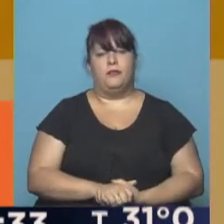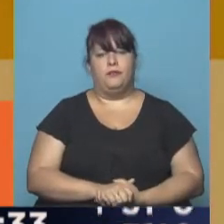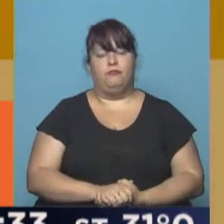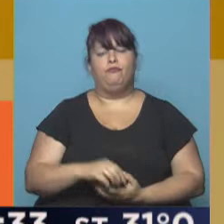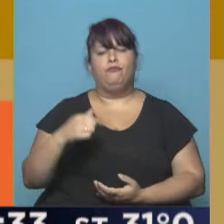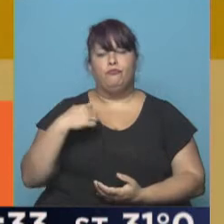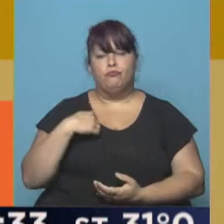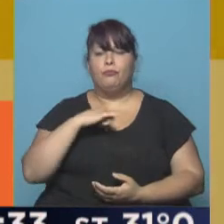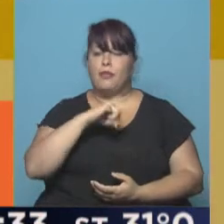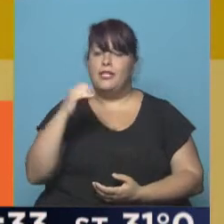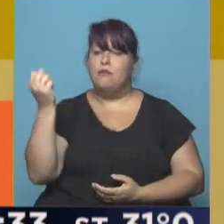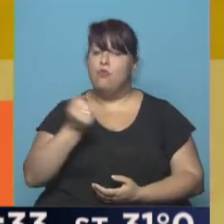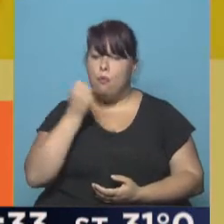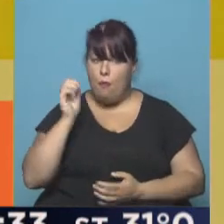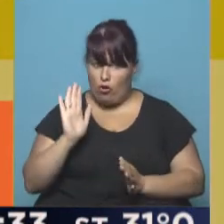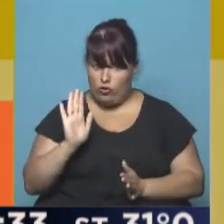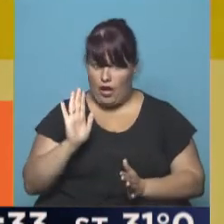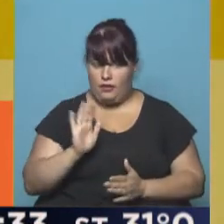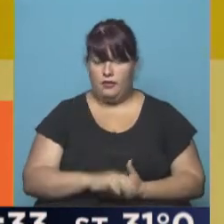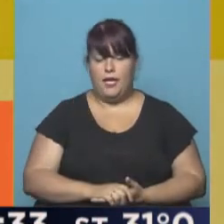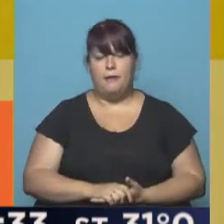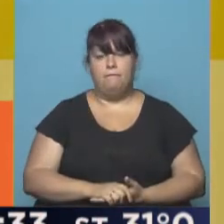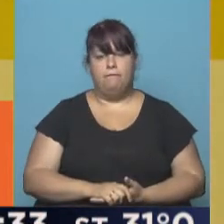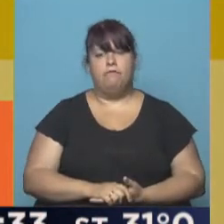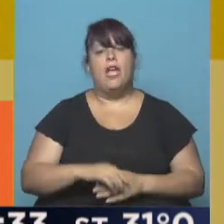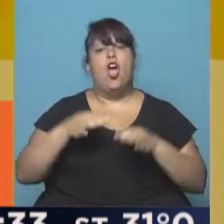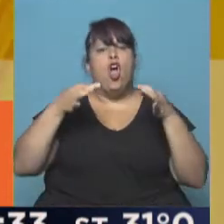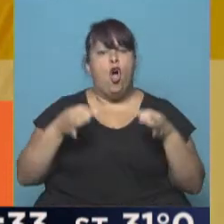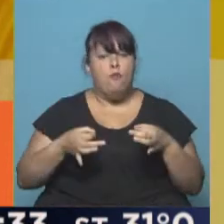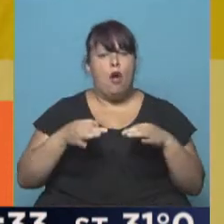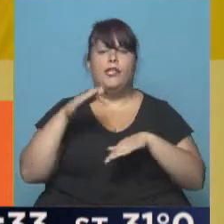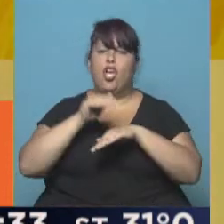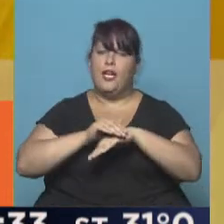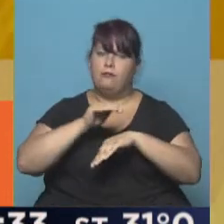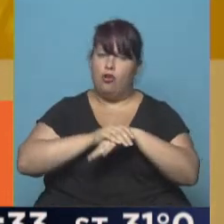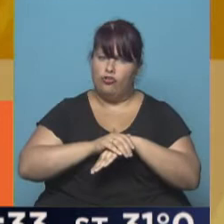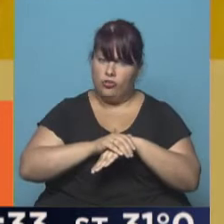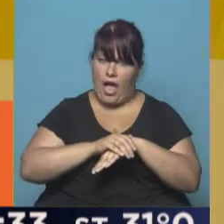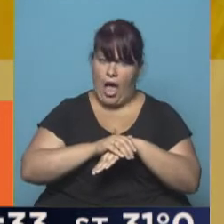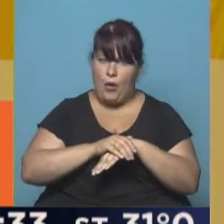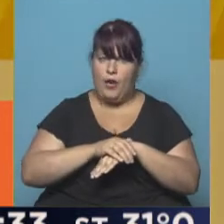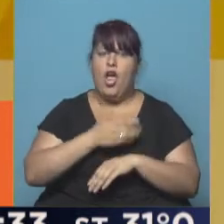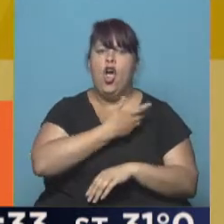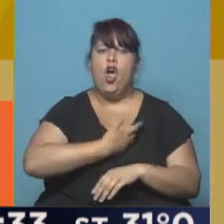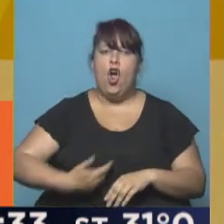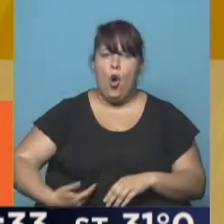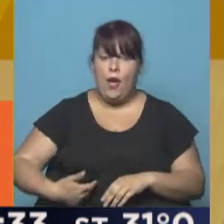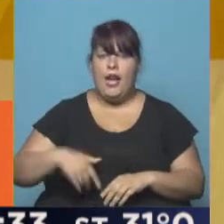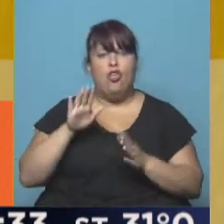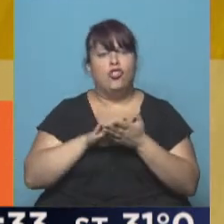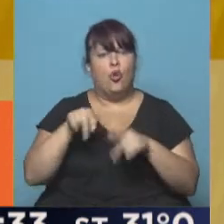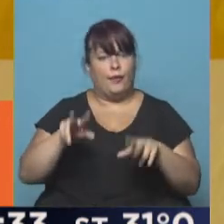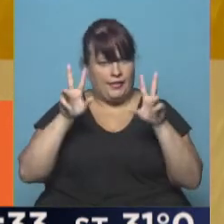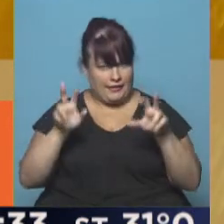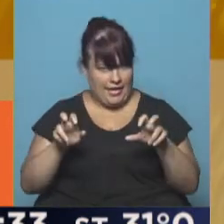Yo quiero destacar el compromiso y la responsabilidad de los gobernadores con este tema